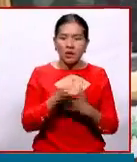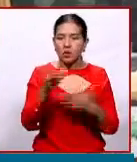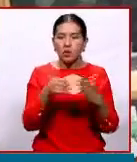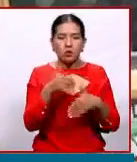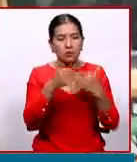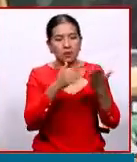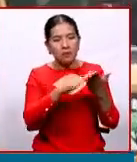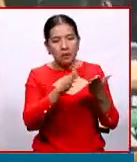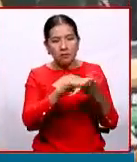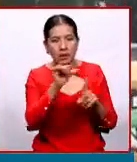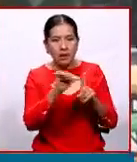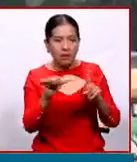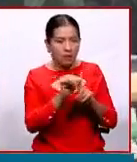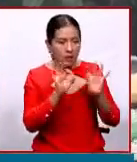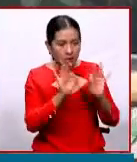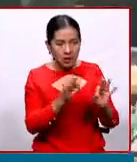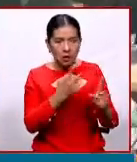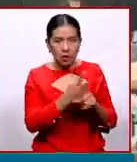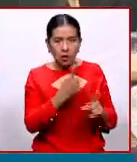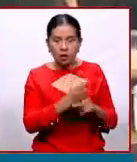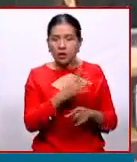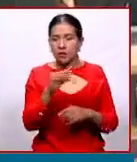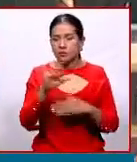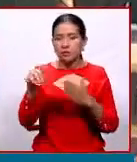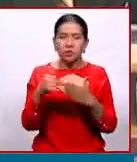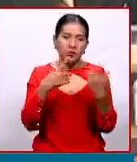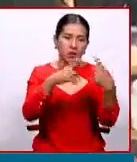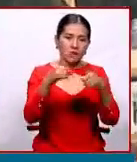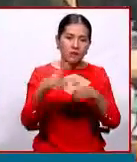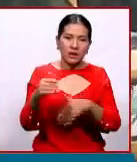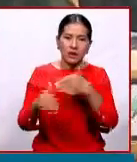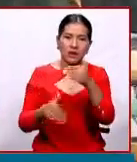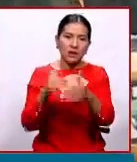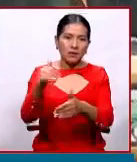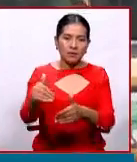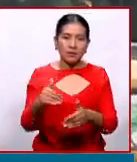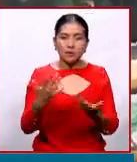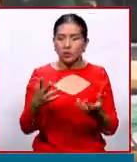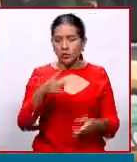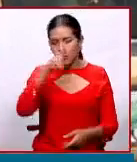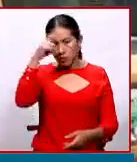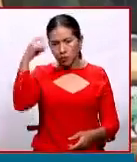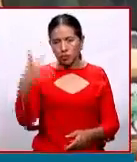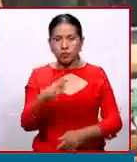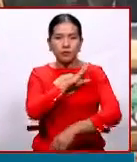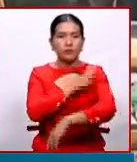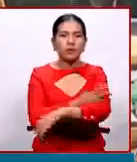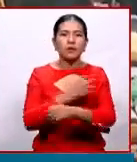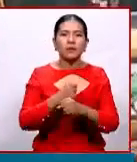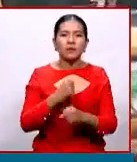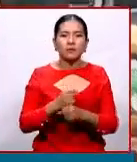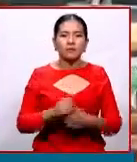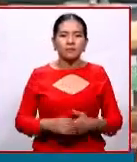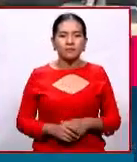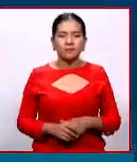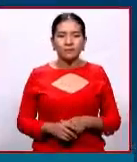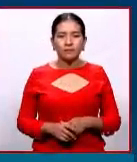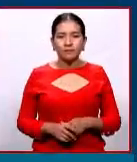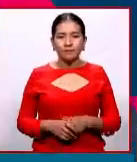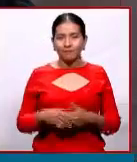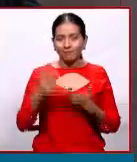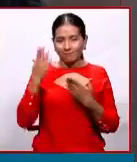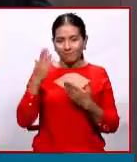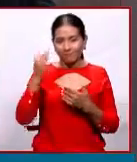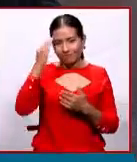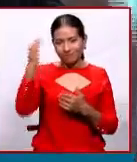demás. Pero bueno, es ardua la actividad exploratoria que estamos realizando como empresa. Enzo, Michelle, un gusto